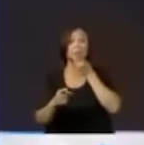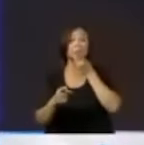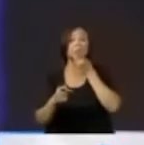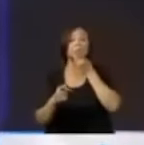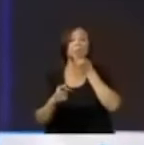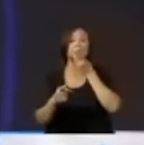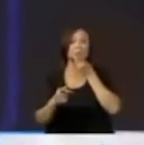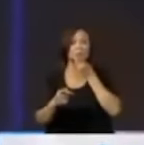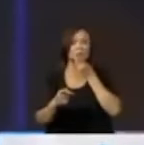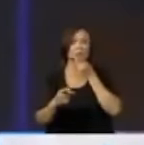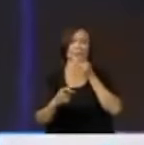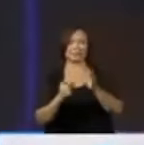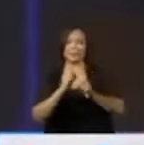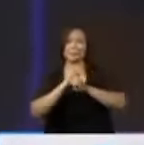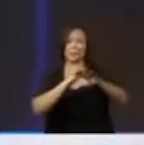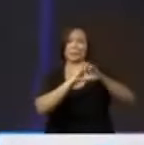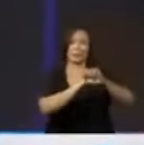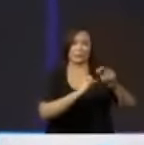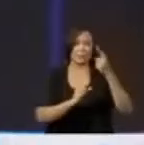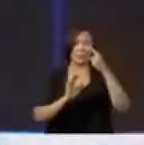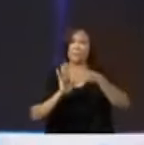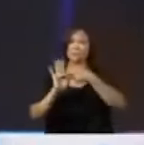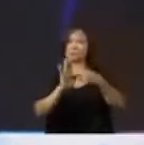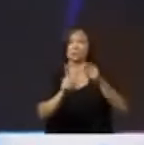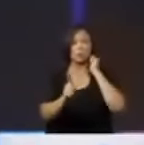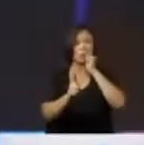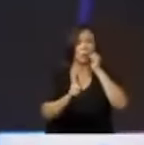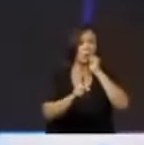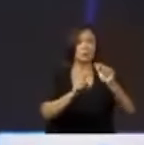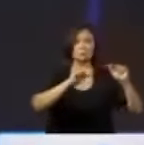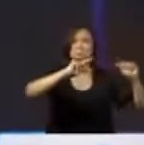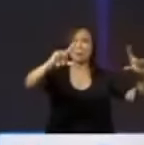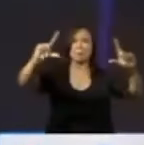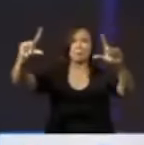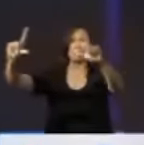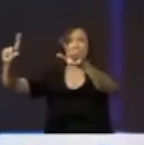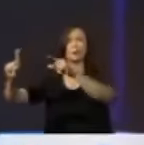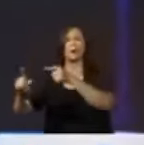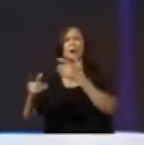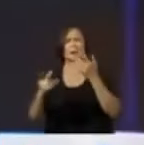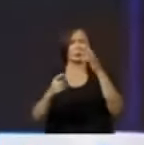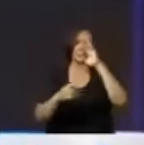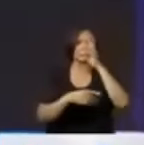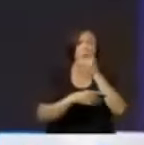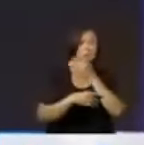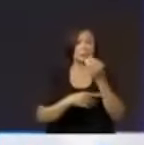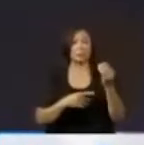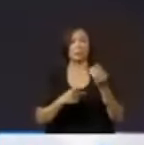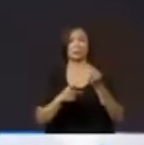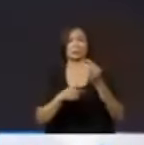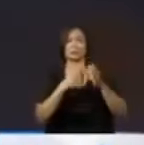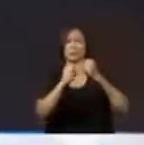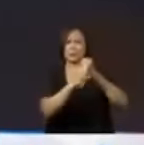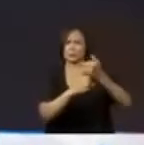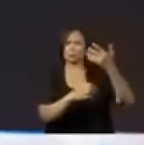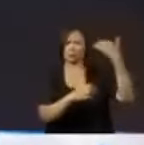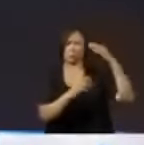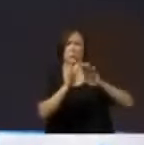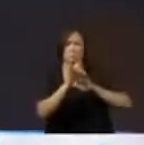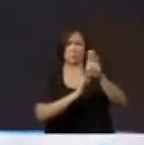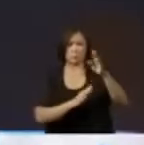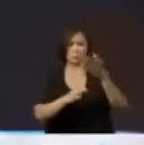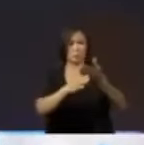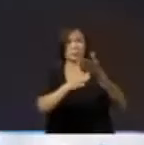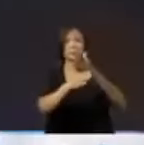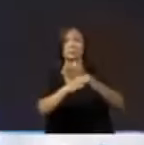Dominicana de esa propaganda que nos presentan día a día. La República Dominicana tuvo una época de desarrollo,